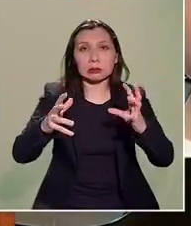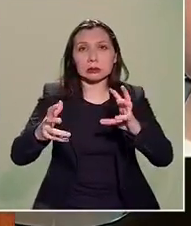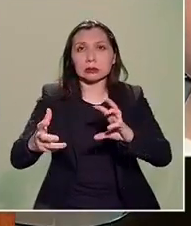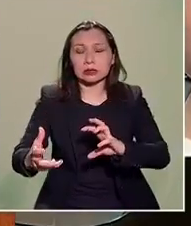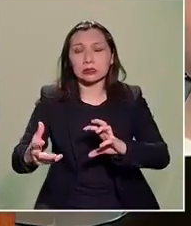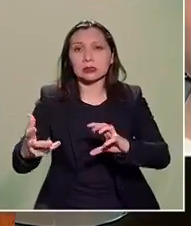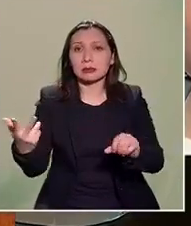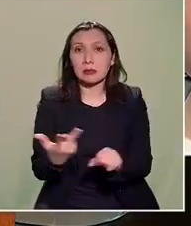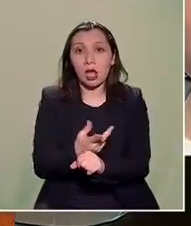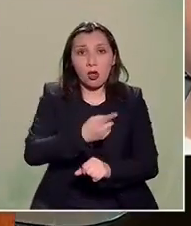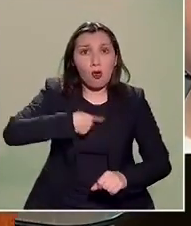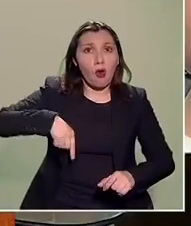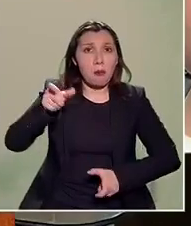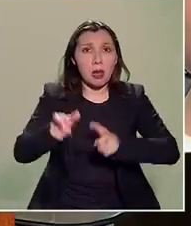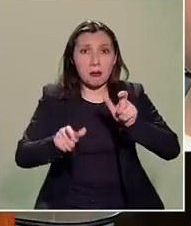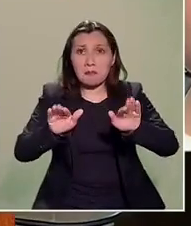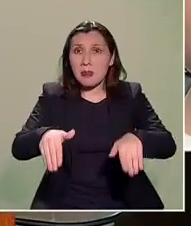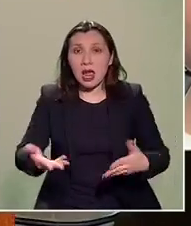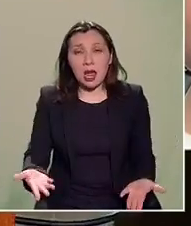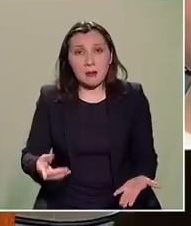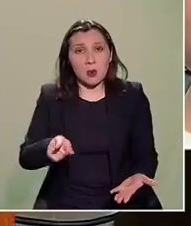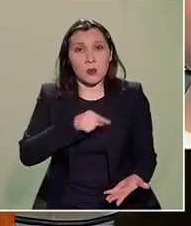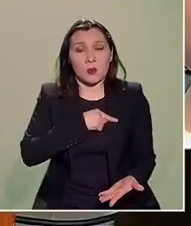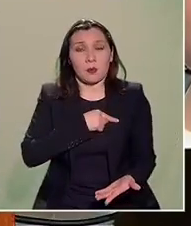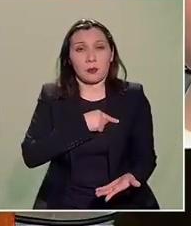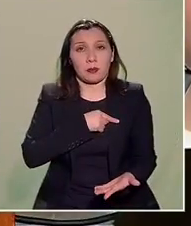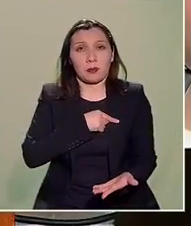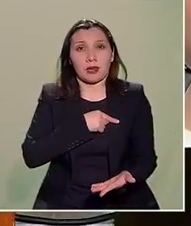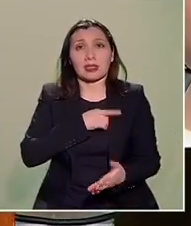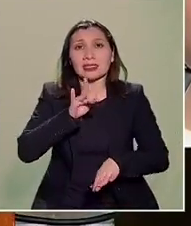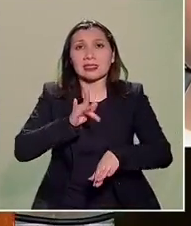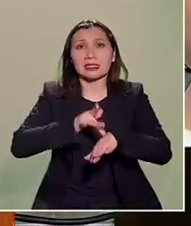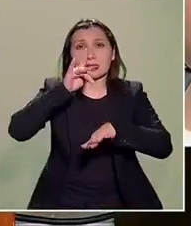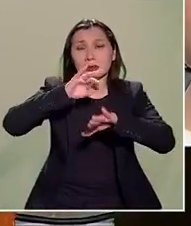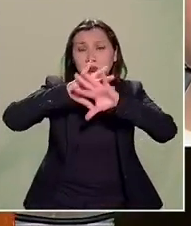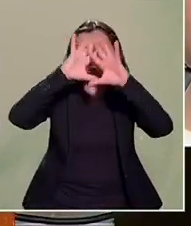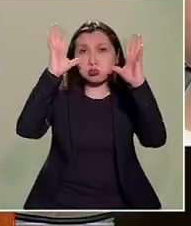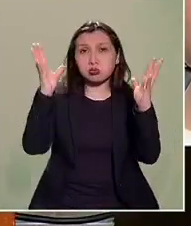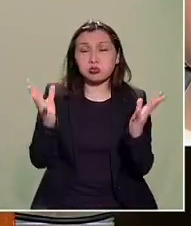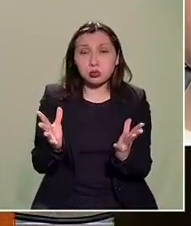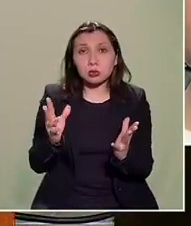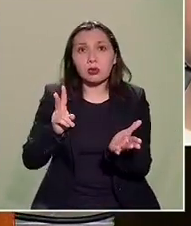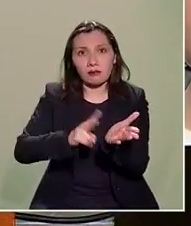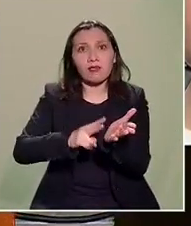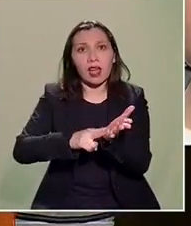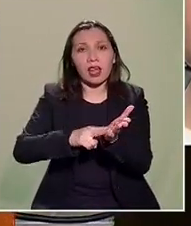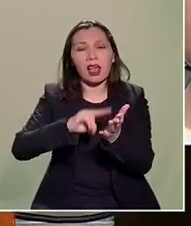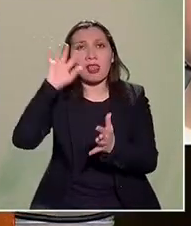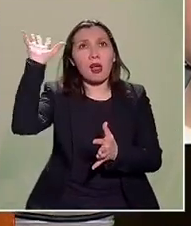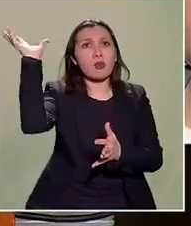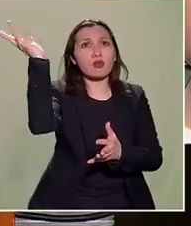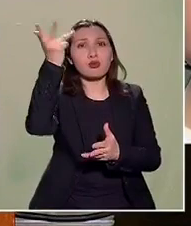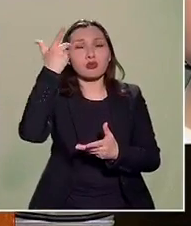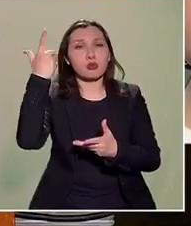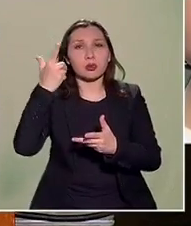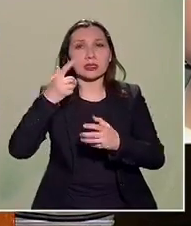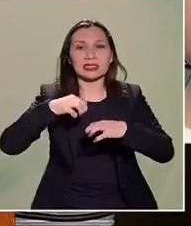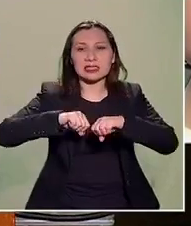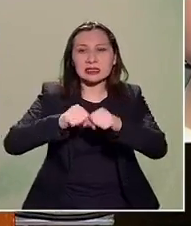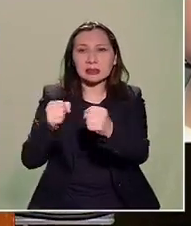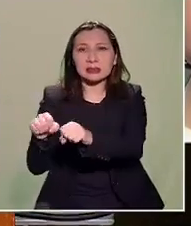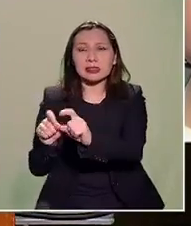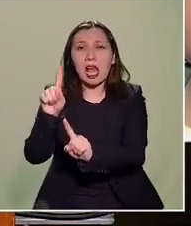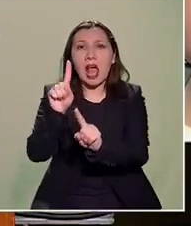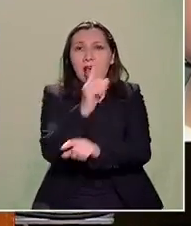por nosotros mismos el calentamiento global es una realidad la erosión de